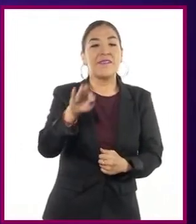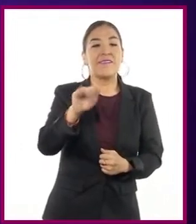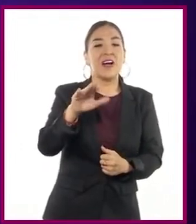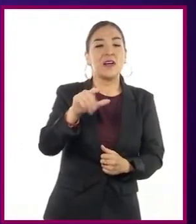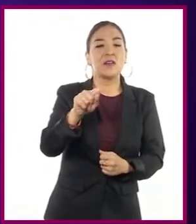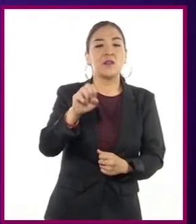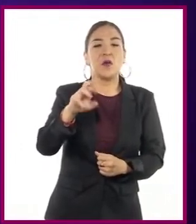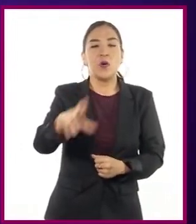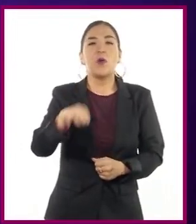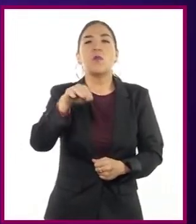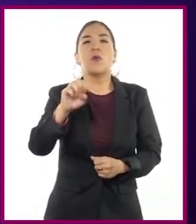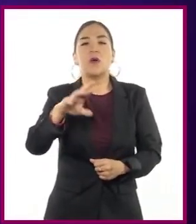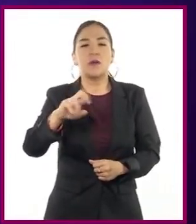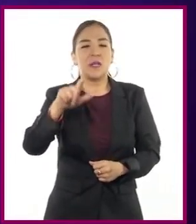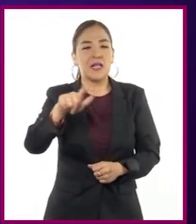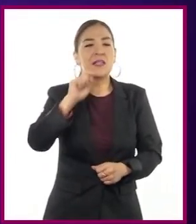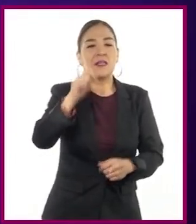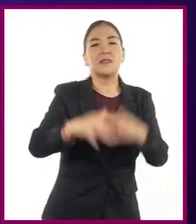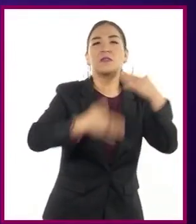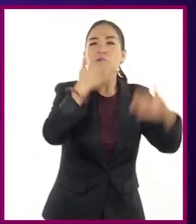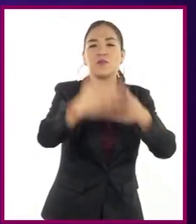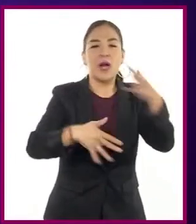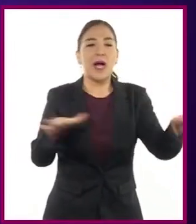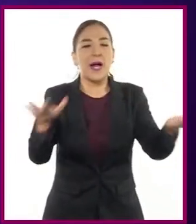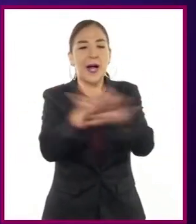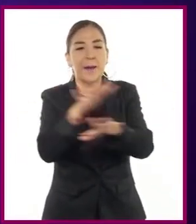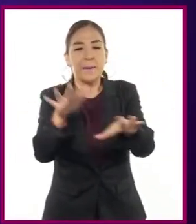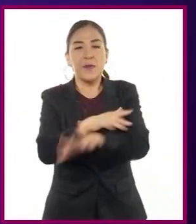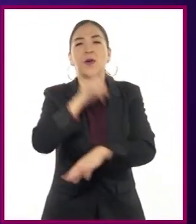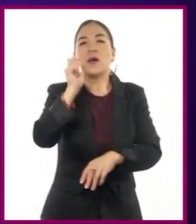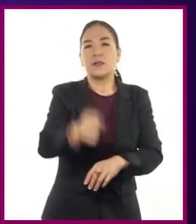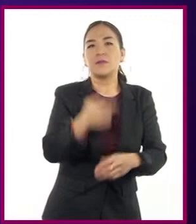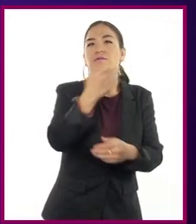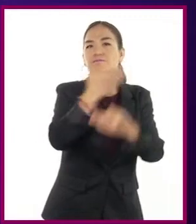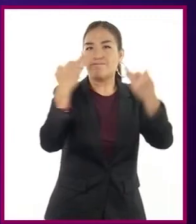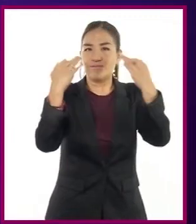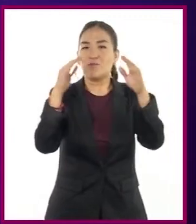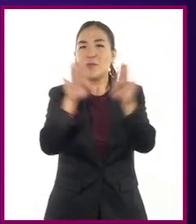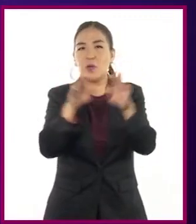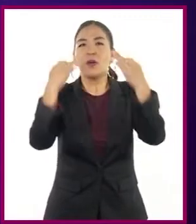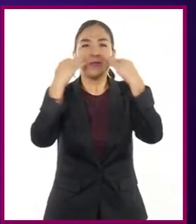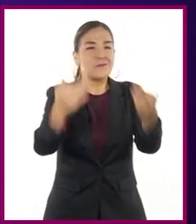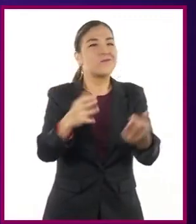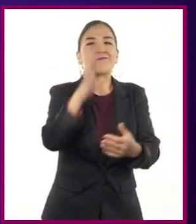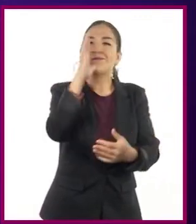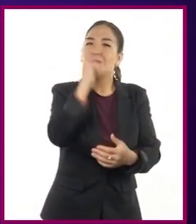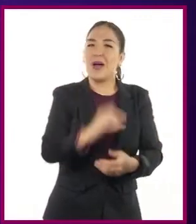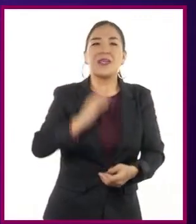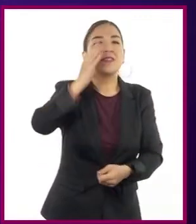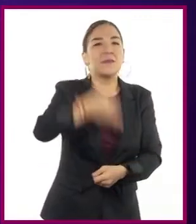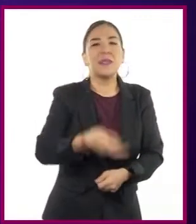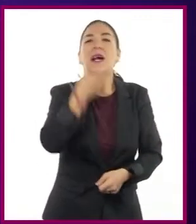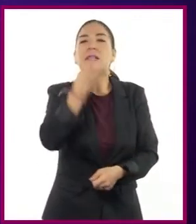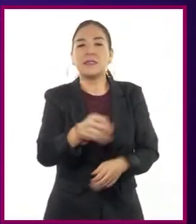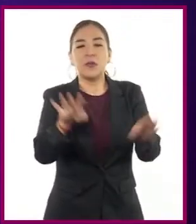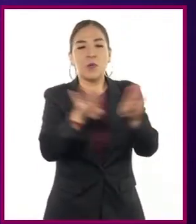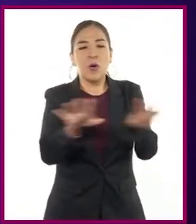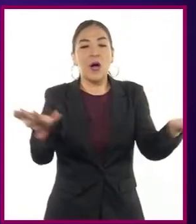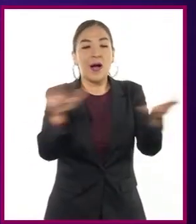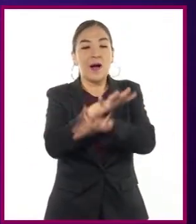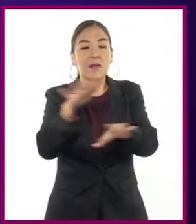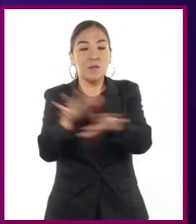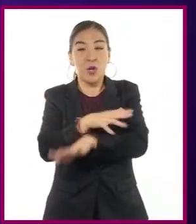en esas innovaciones, pues sí implica algunos aspectos que moralmente no son permitidos, la innovación no